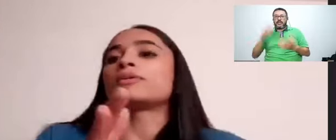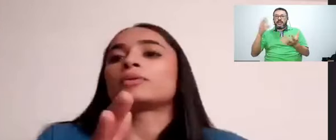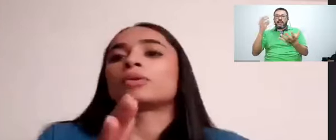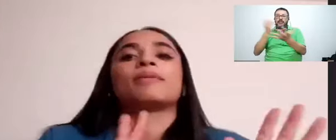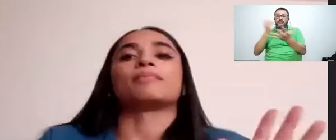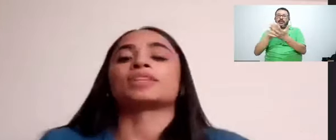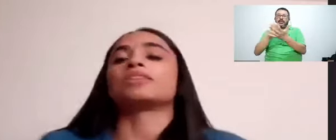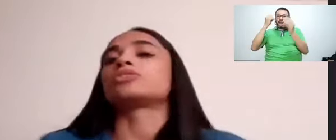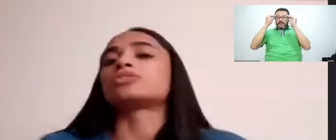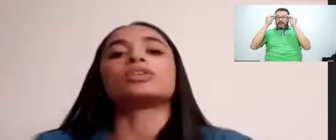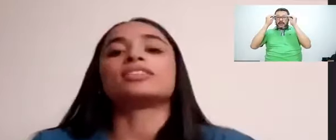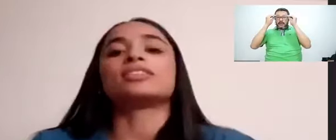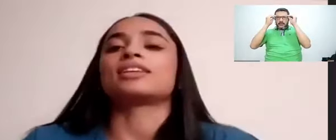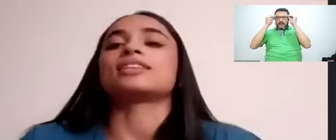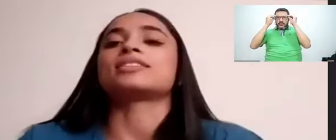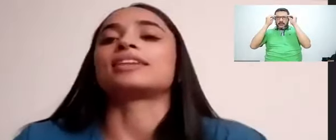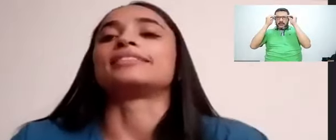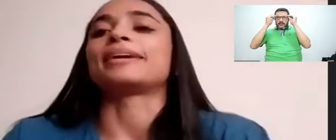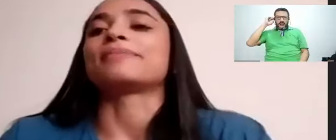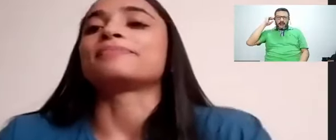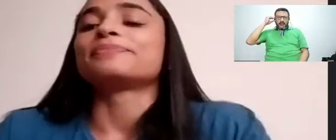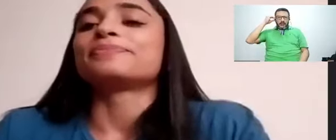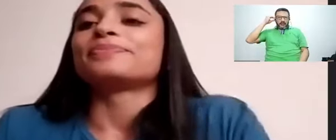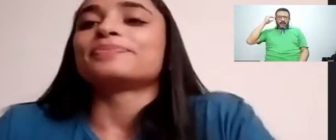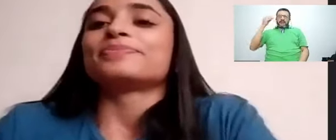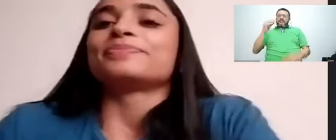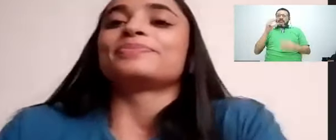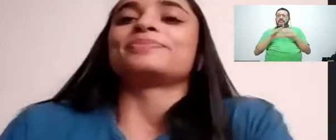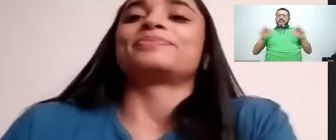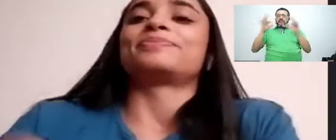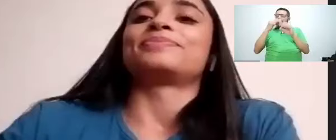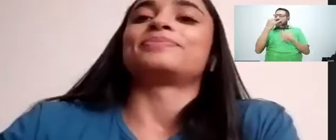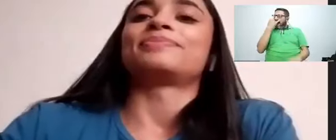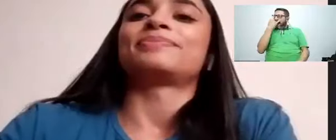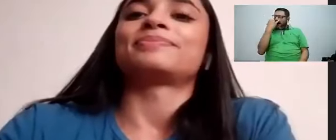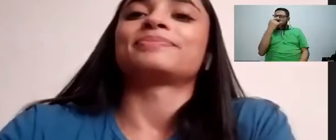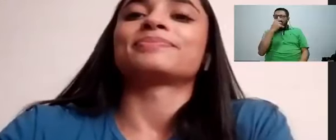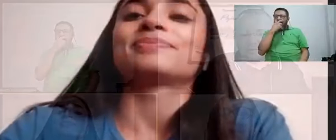por mi lugar individual. Entonces es muy interesante.